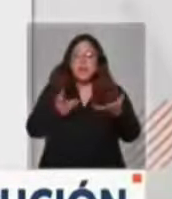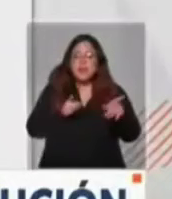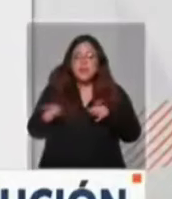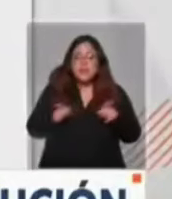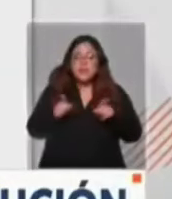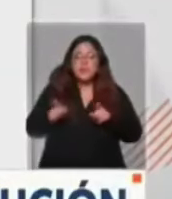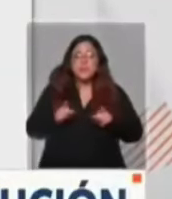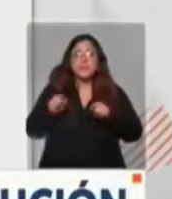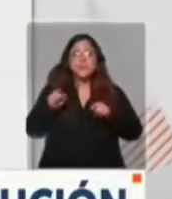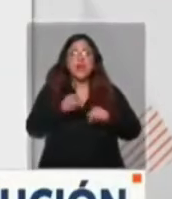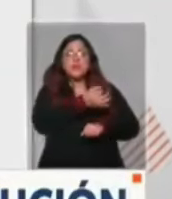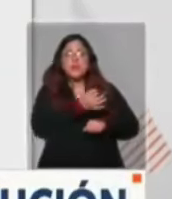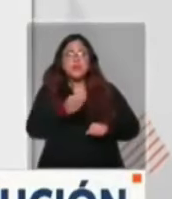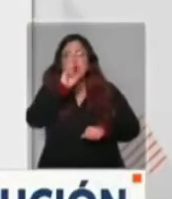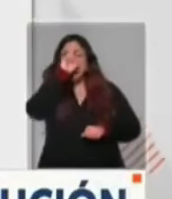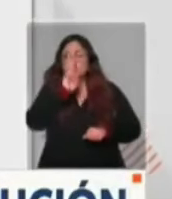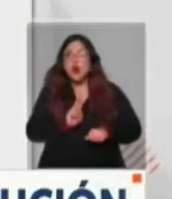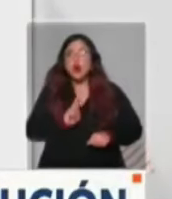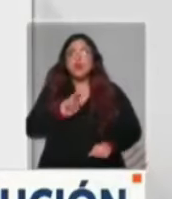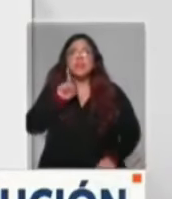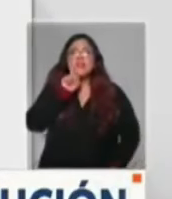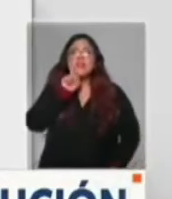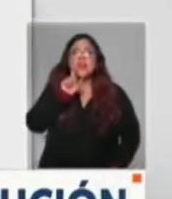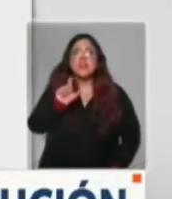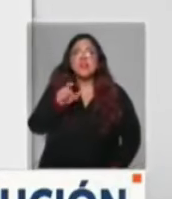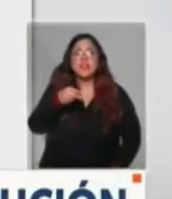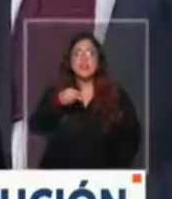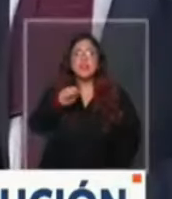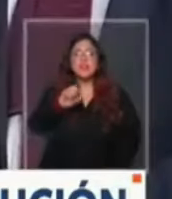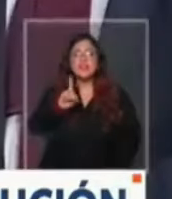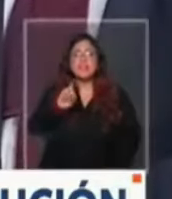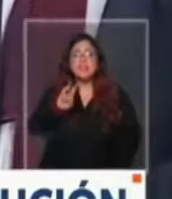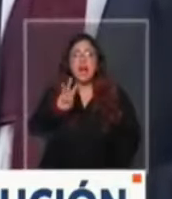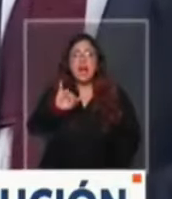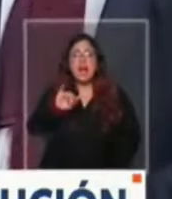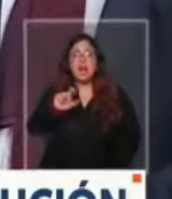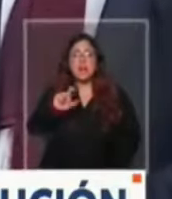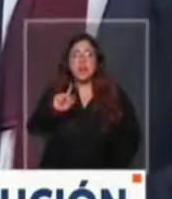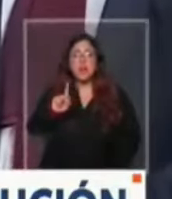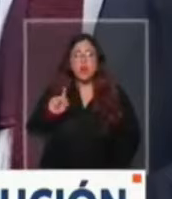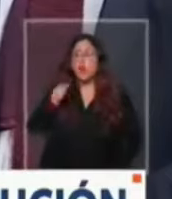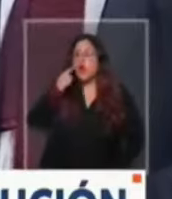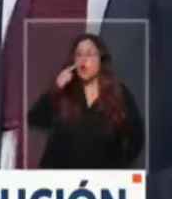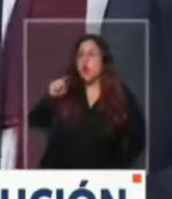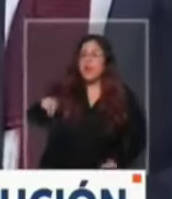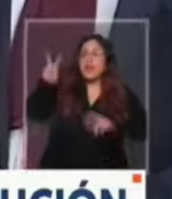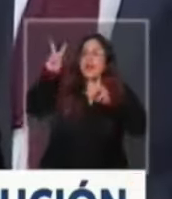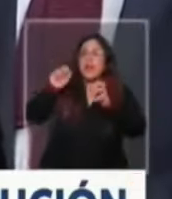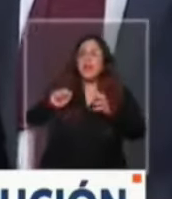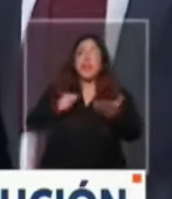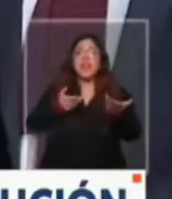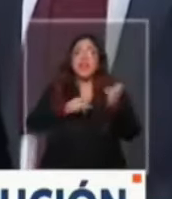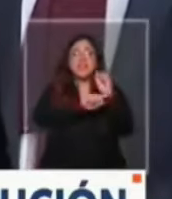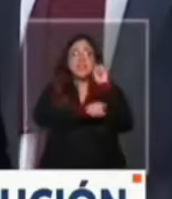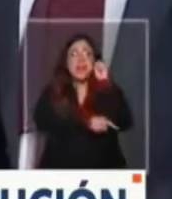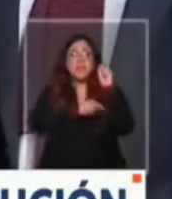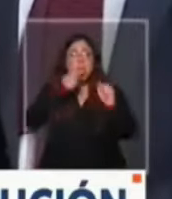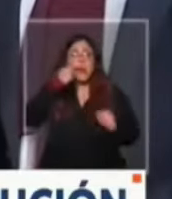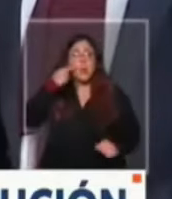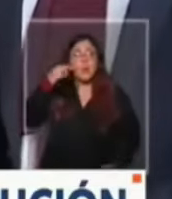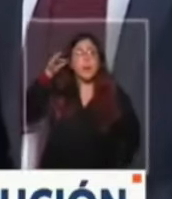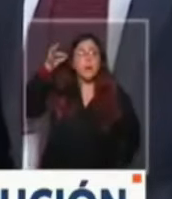cuales un caso manifiesto de corrupción que es la operación que hubo con su amigo y compañero de colegio entendo Carlos